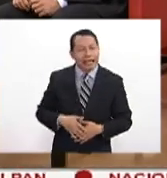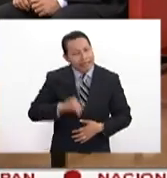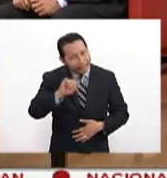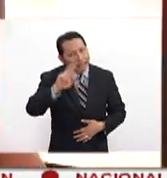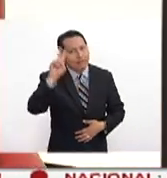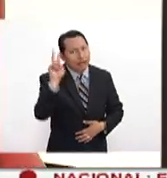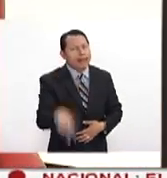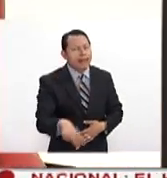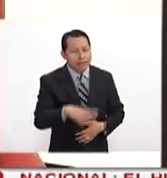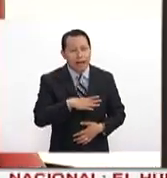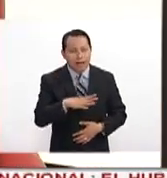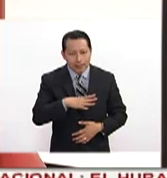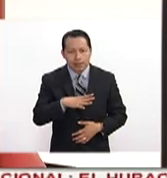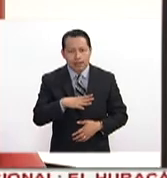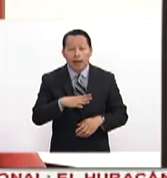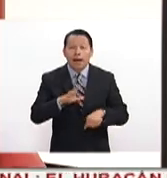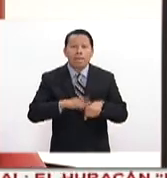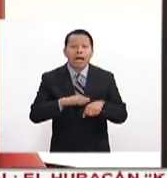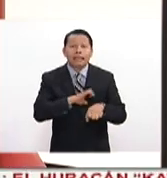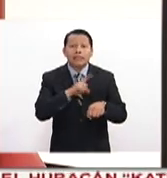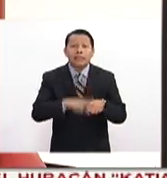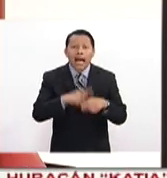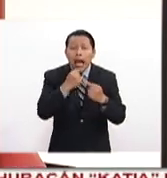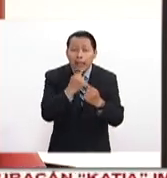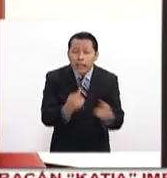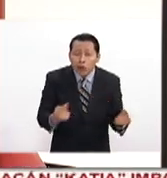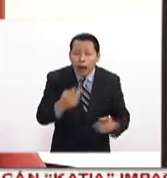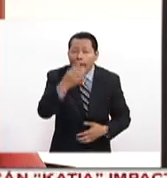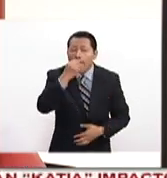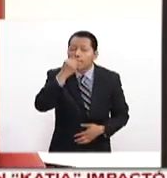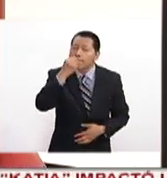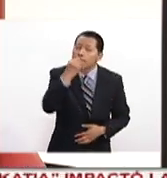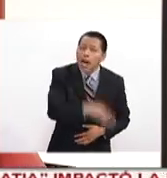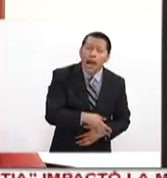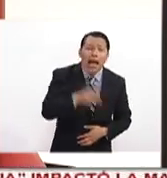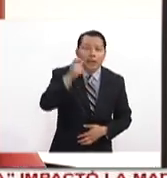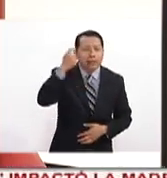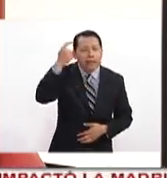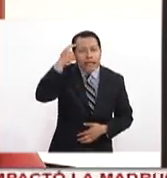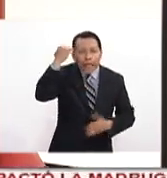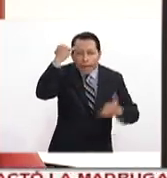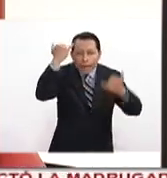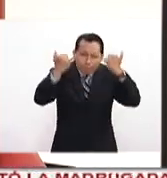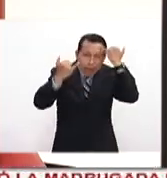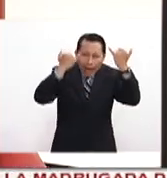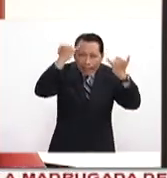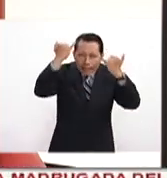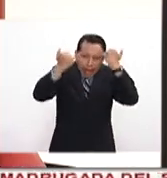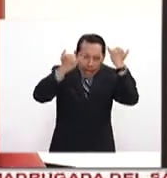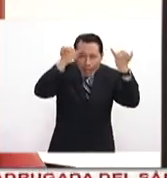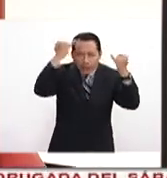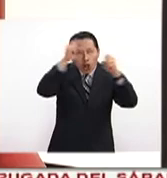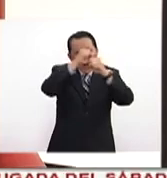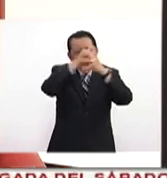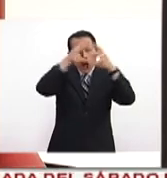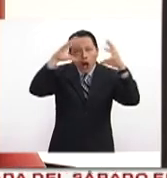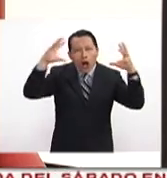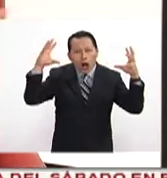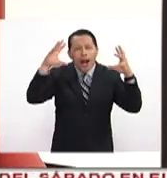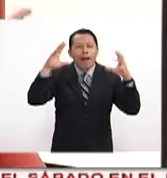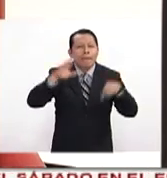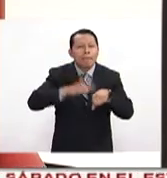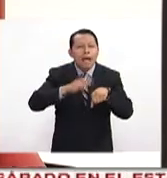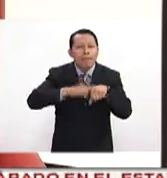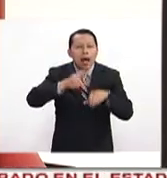verdad es que la lectura, mira, y especialmente en los niños, algo maravilloso que les desarrolla es la imaginación y la creatividad, Sí. ¿no? Eso los hace